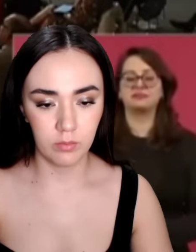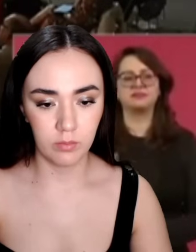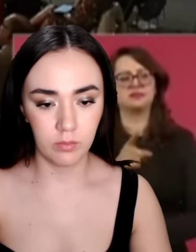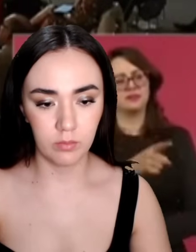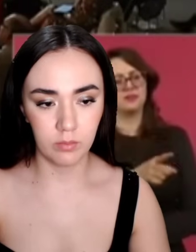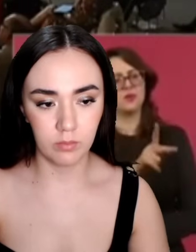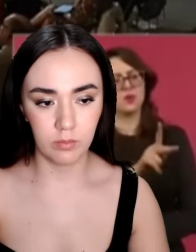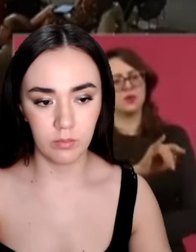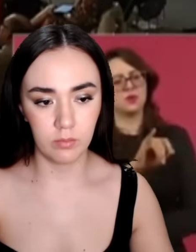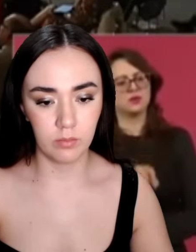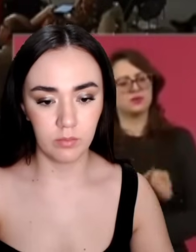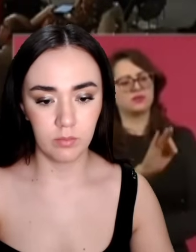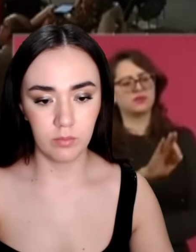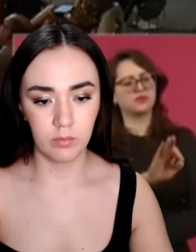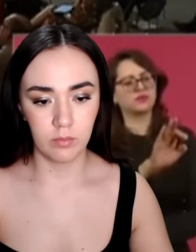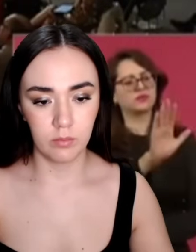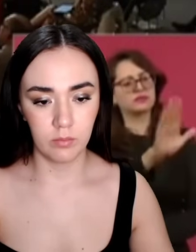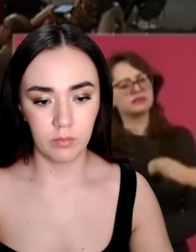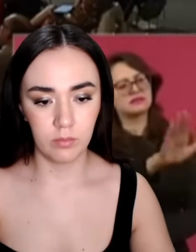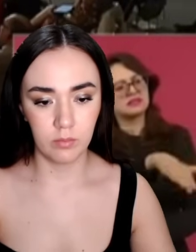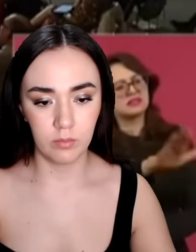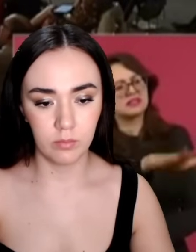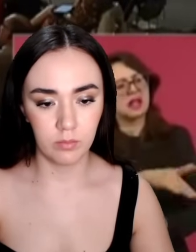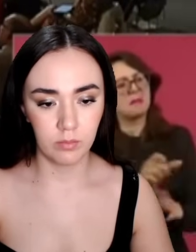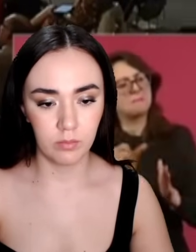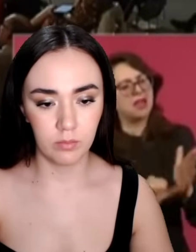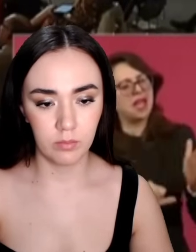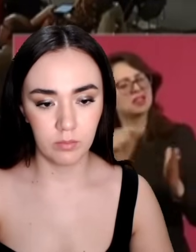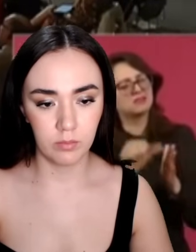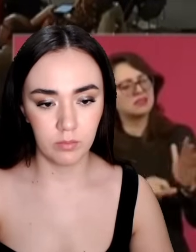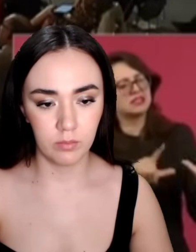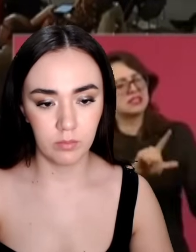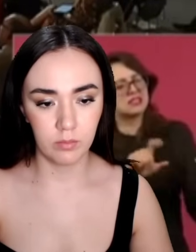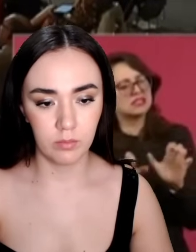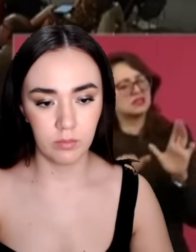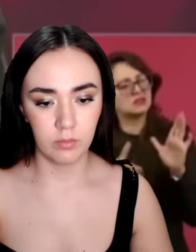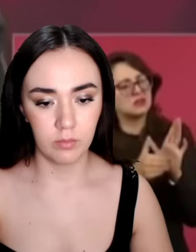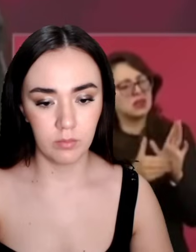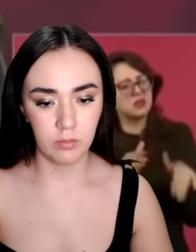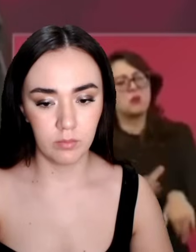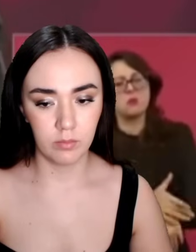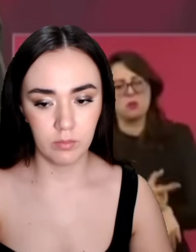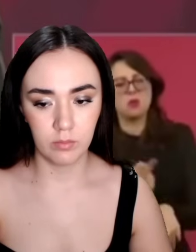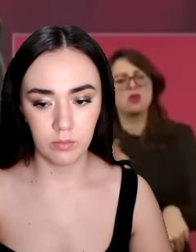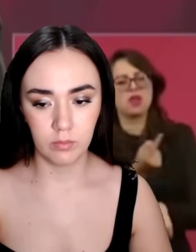explicar por qué ganan 700,000 pesos mensuales.